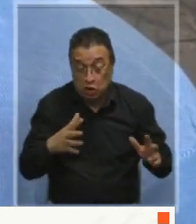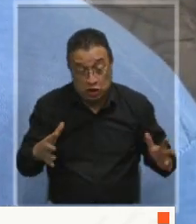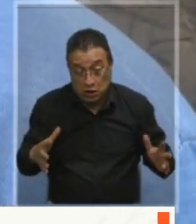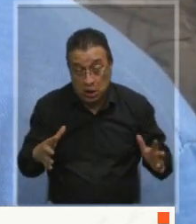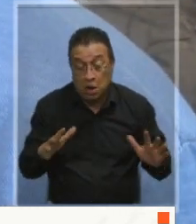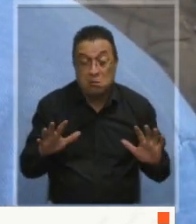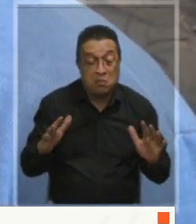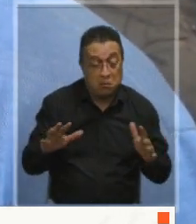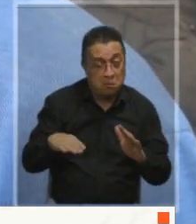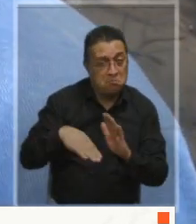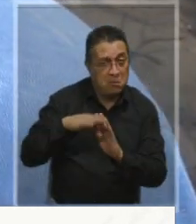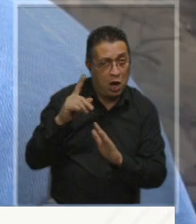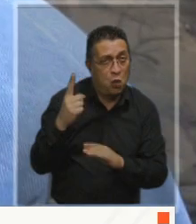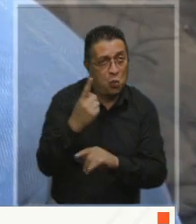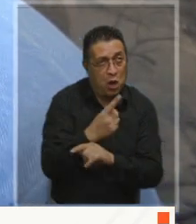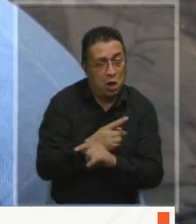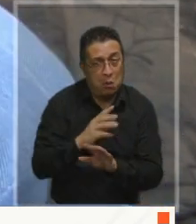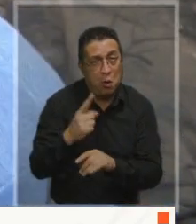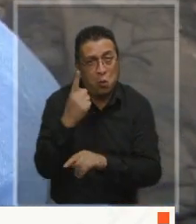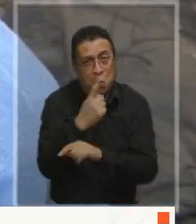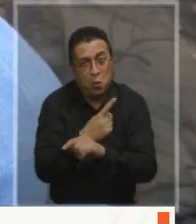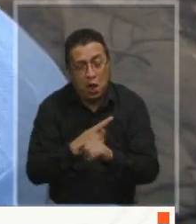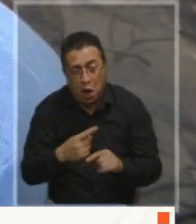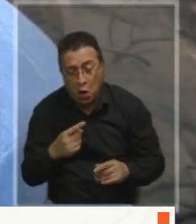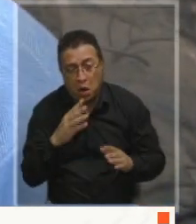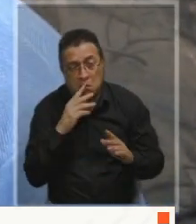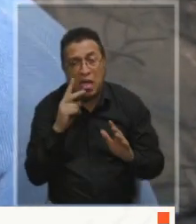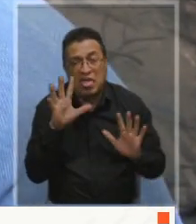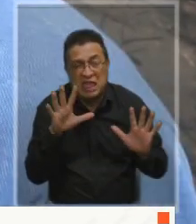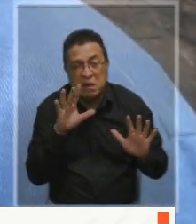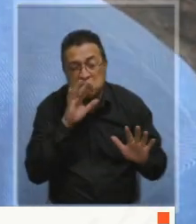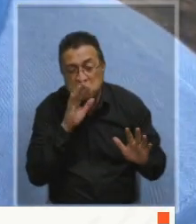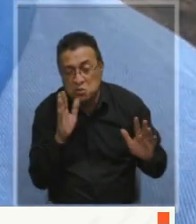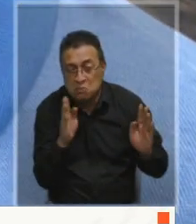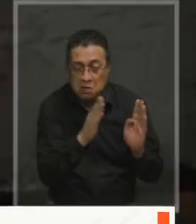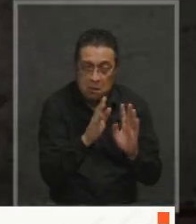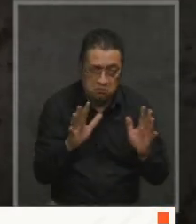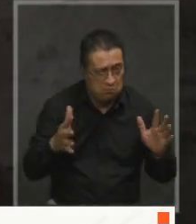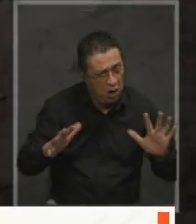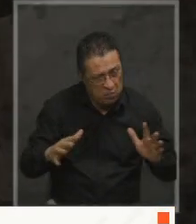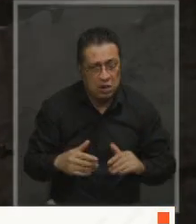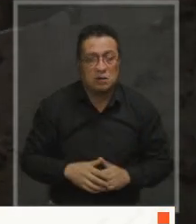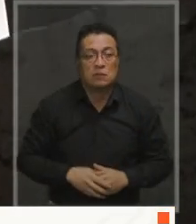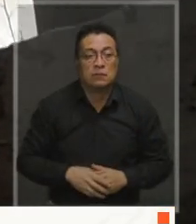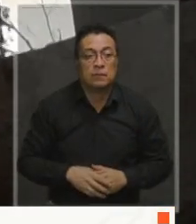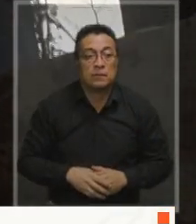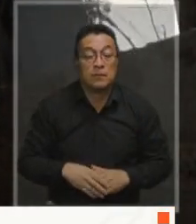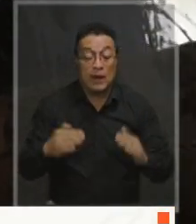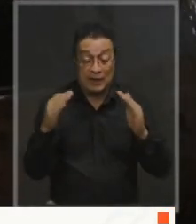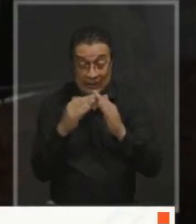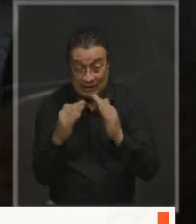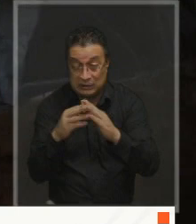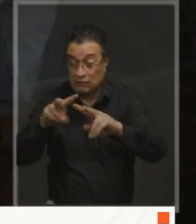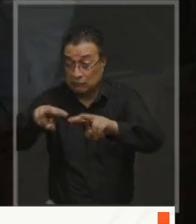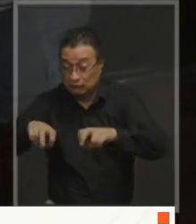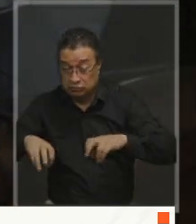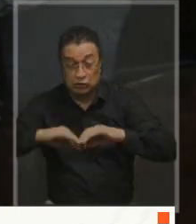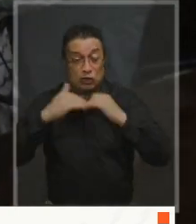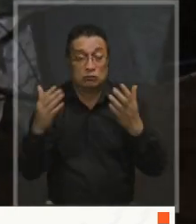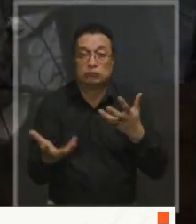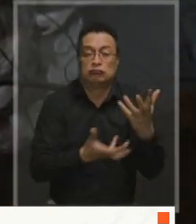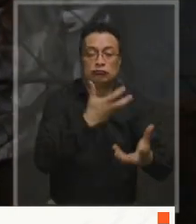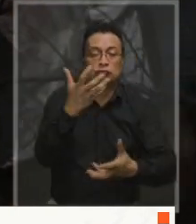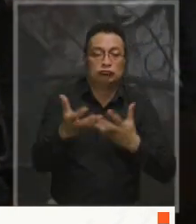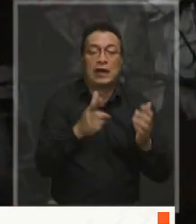a lo mejor podría decir una hora cinco minutos una hora 10 minutos más no estuve su hogar y las cosechas se quemaban en Santa